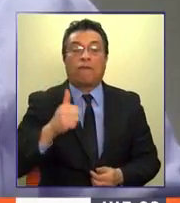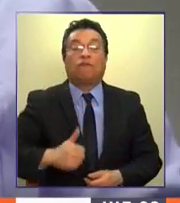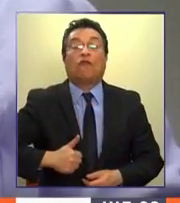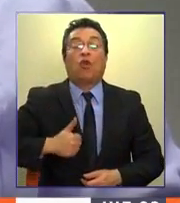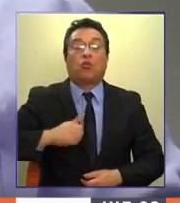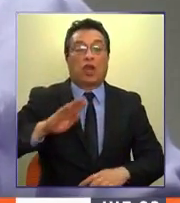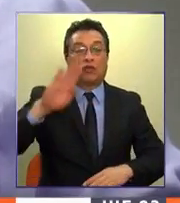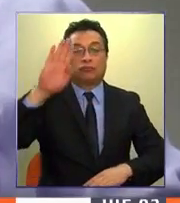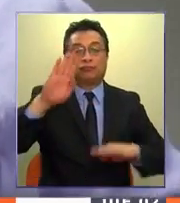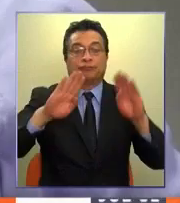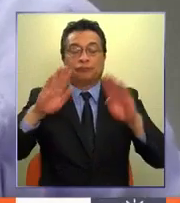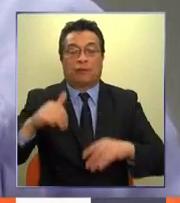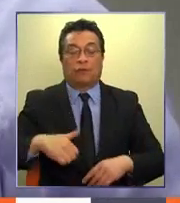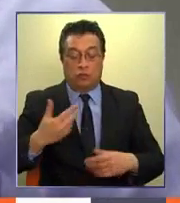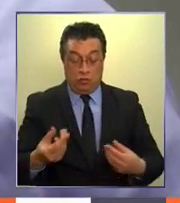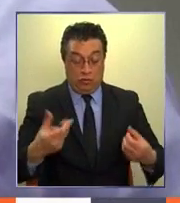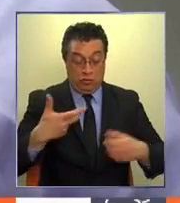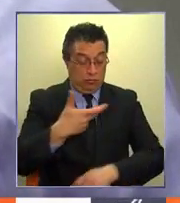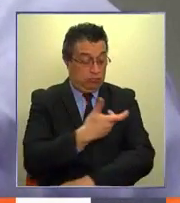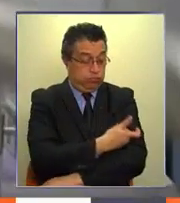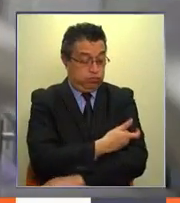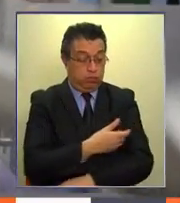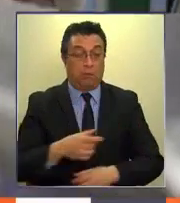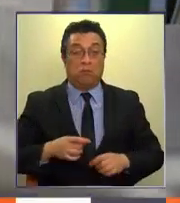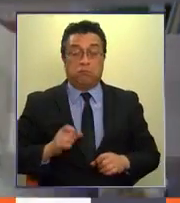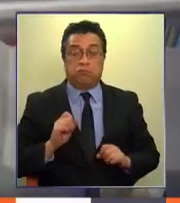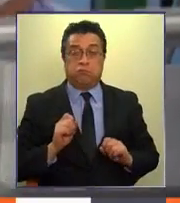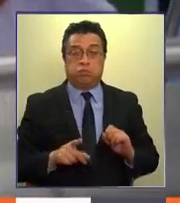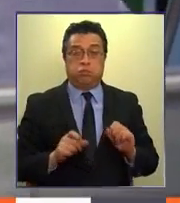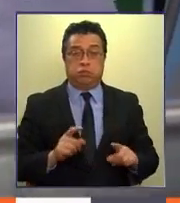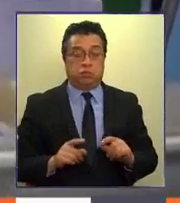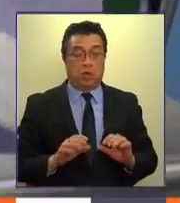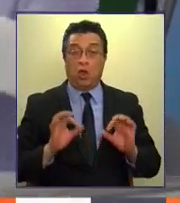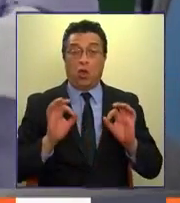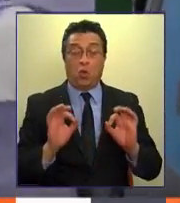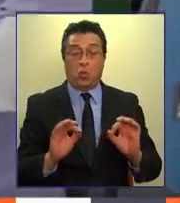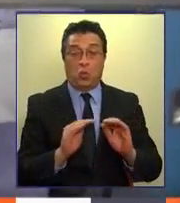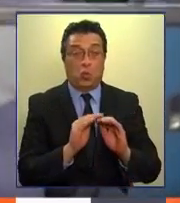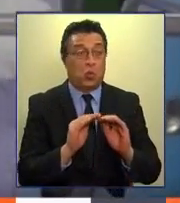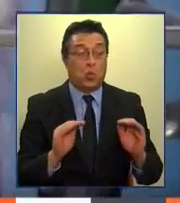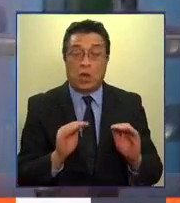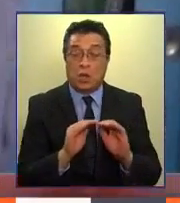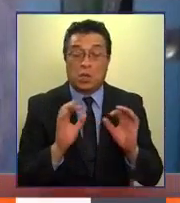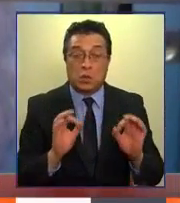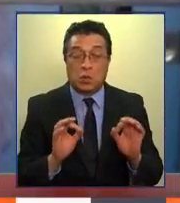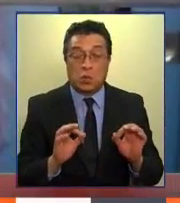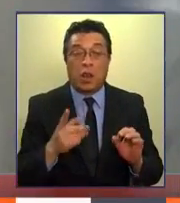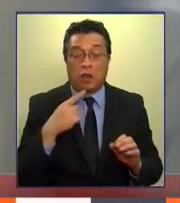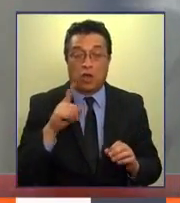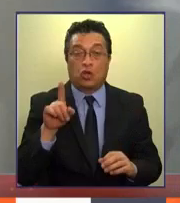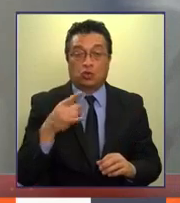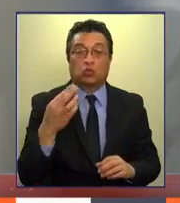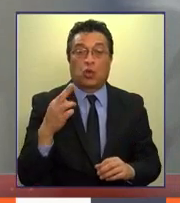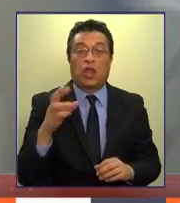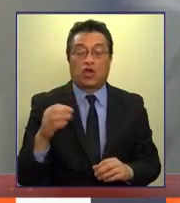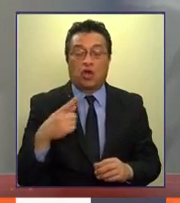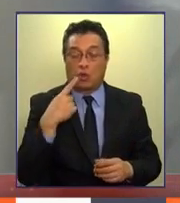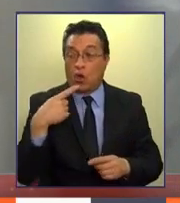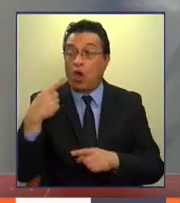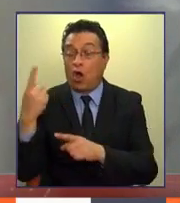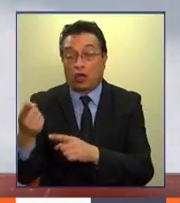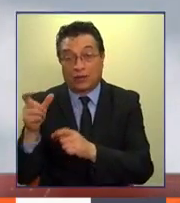generaron anticuerpos neutralizantes mayores o iguales a los observados en sueros de